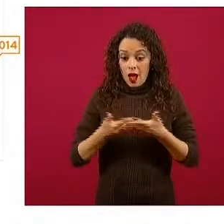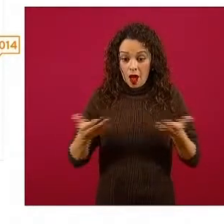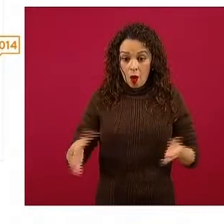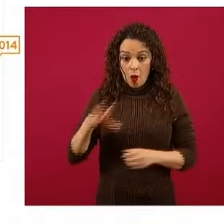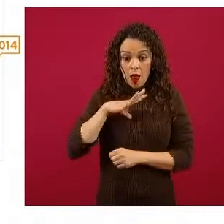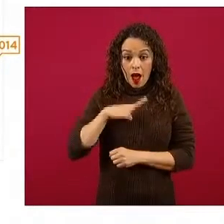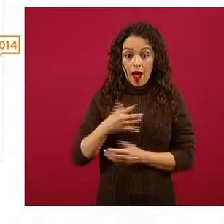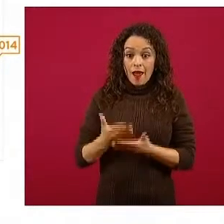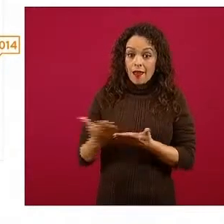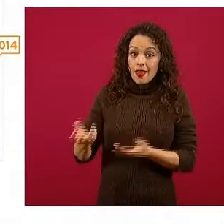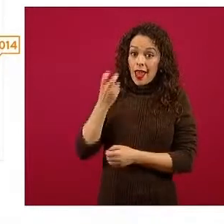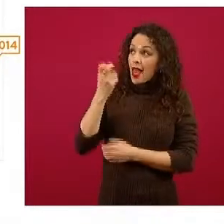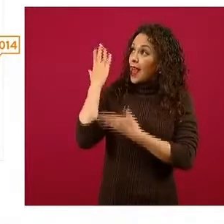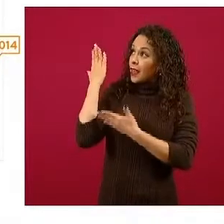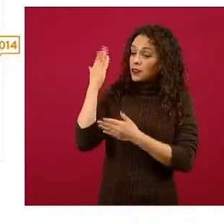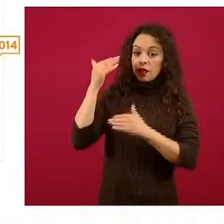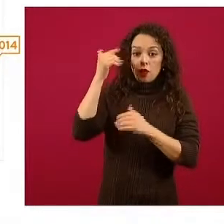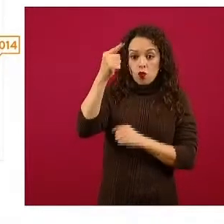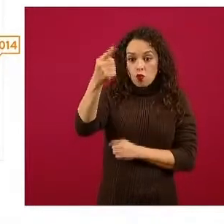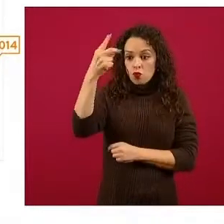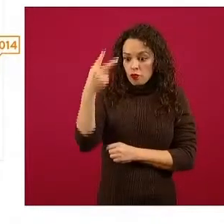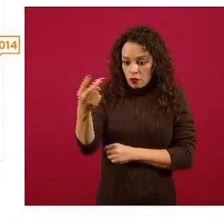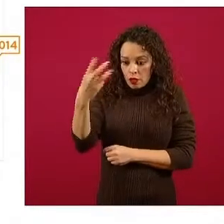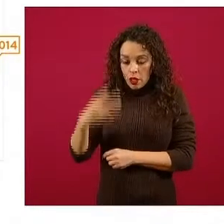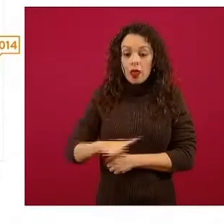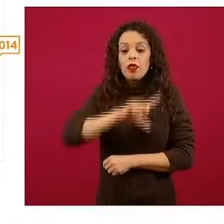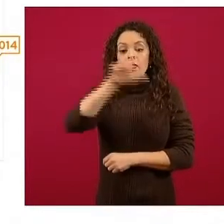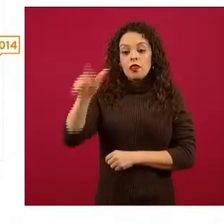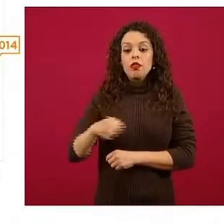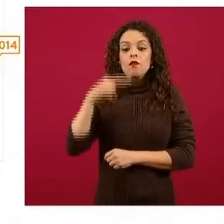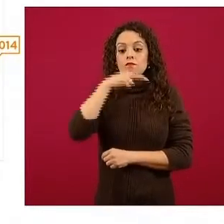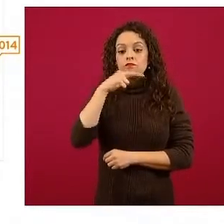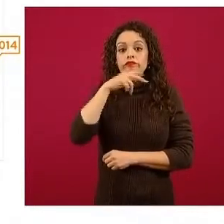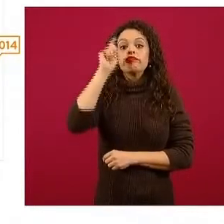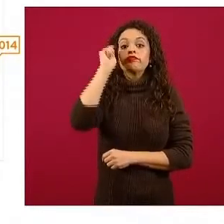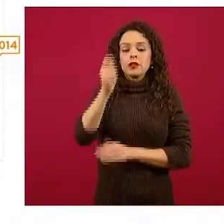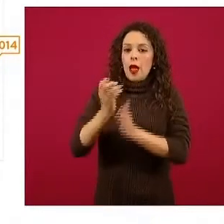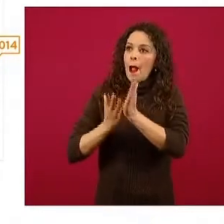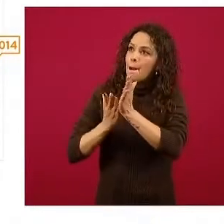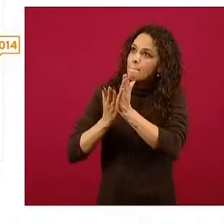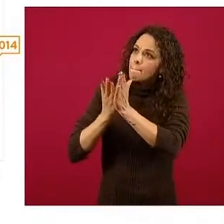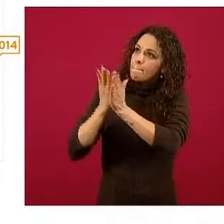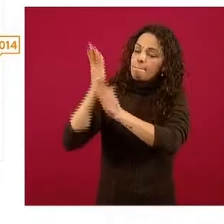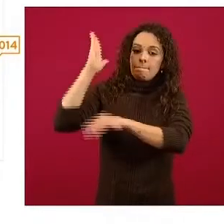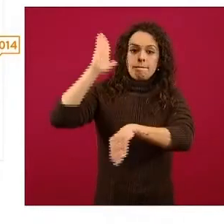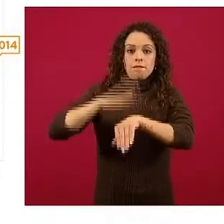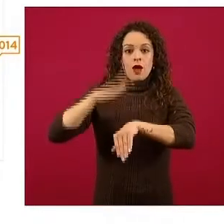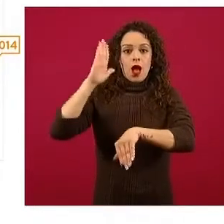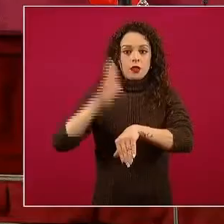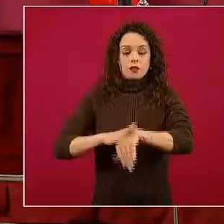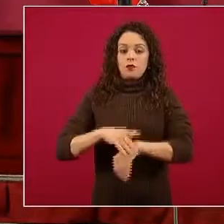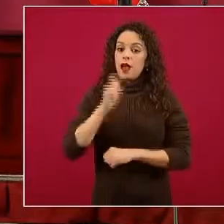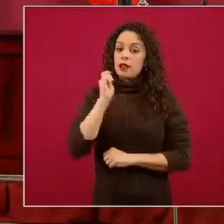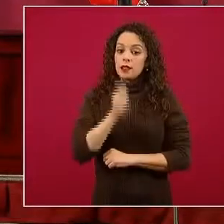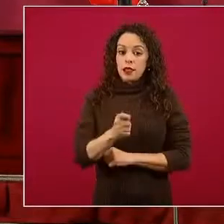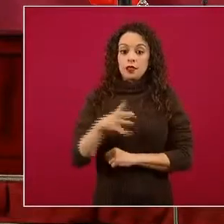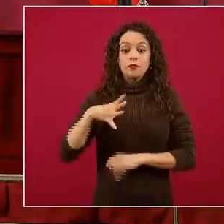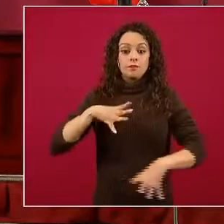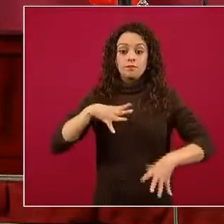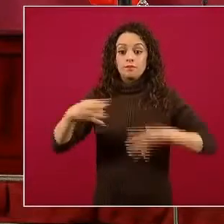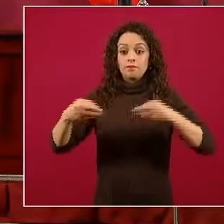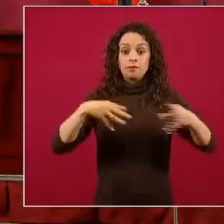esta y ahora tenemos esta. Y pronto tendremos una línea vertical hacia arriba que es una epidemia